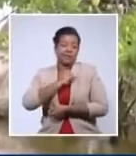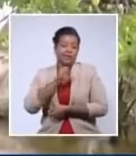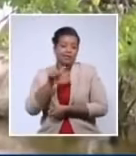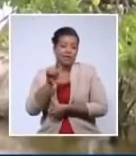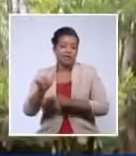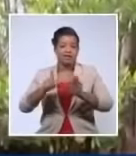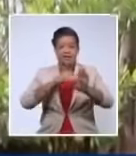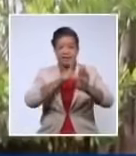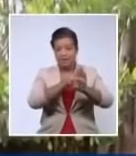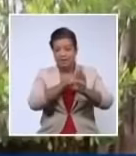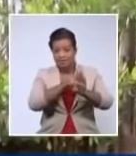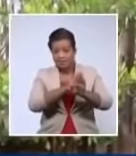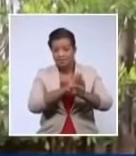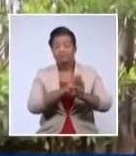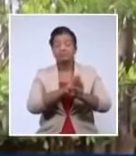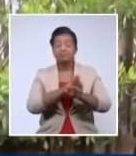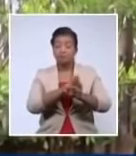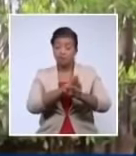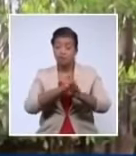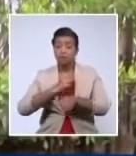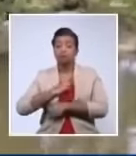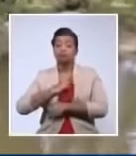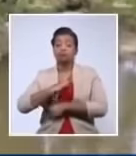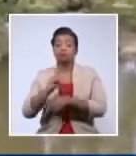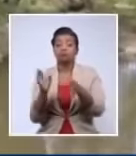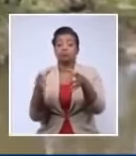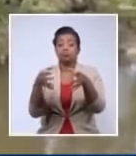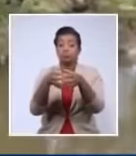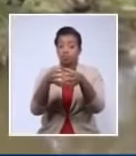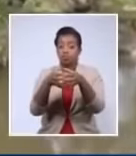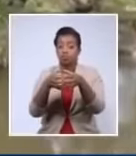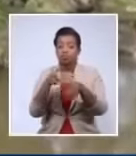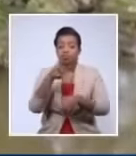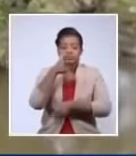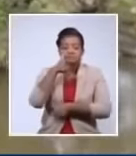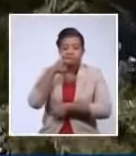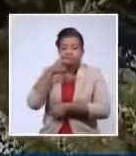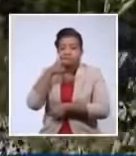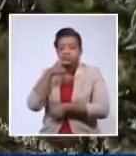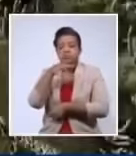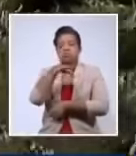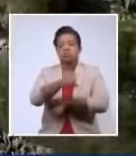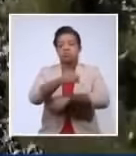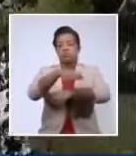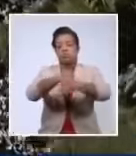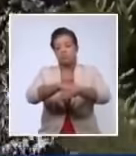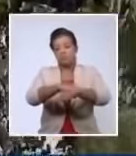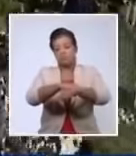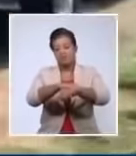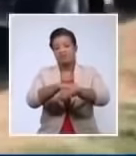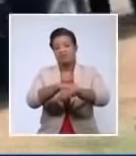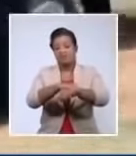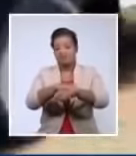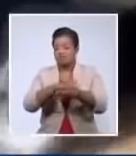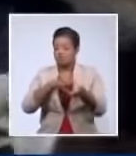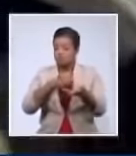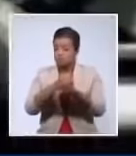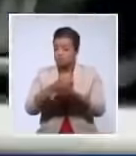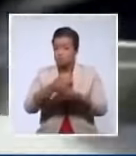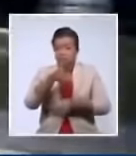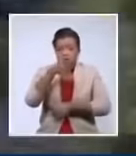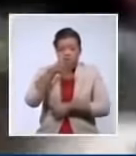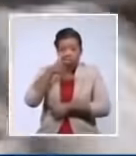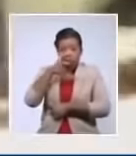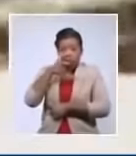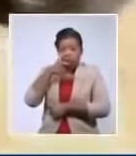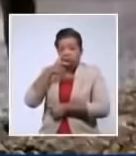caza indiscriminada, la respuesta oportuna de las tropas guardafronteras y su red de colaboradores se mantendrá alerta para impedir